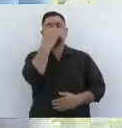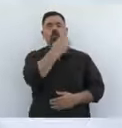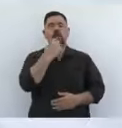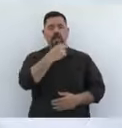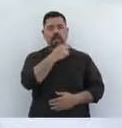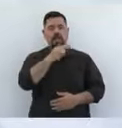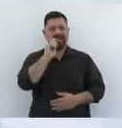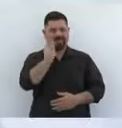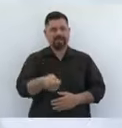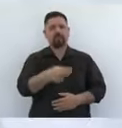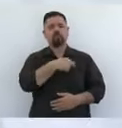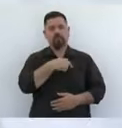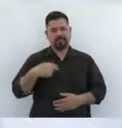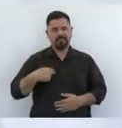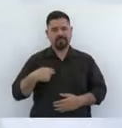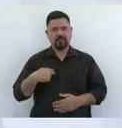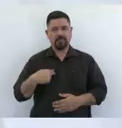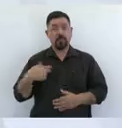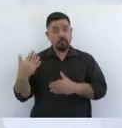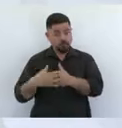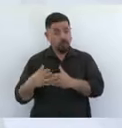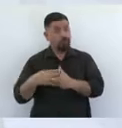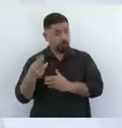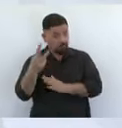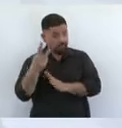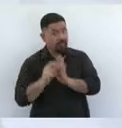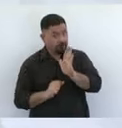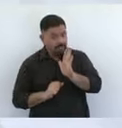Que cuando regresemos en 3 meses van a estar ya